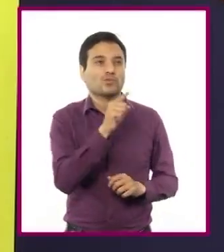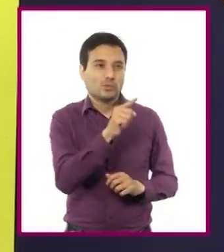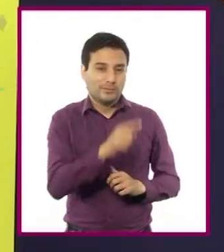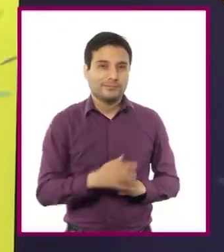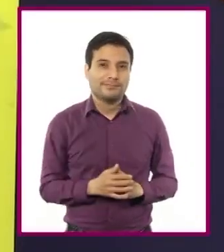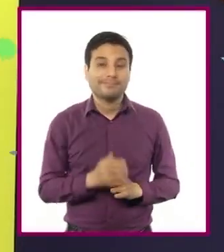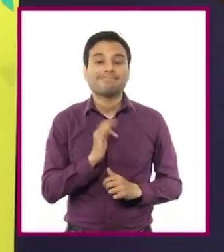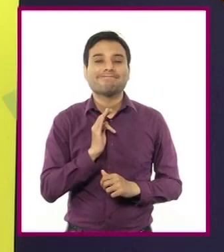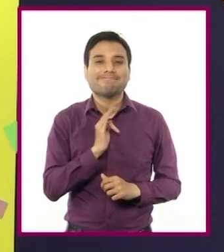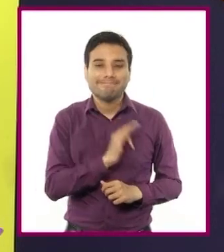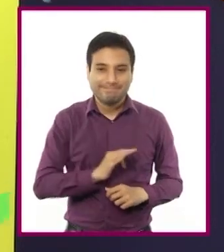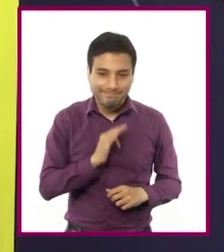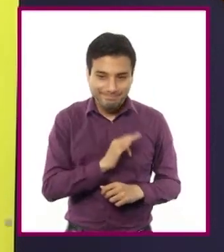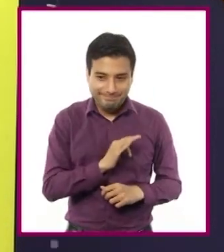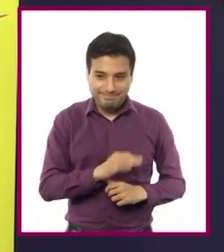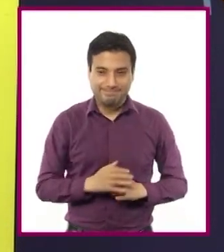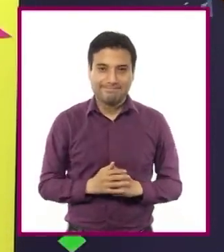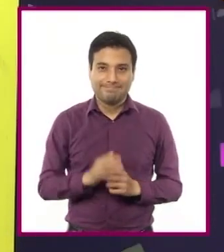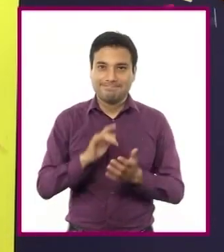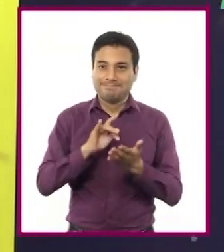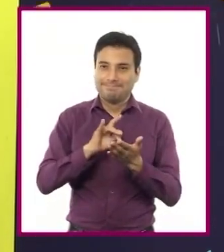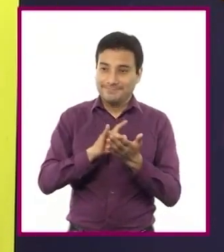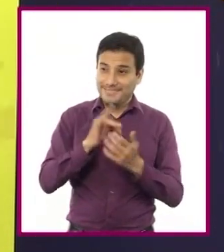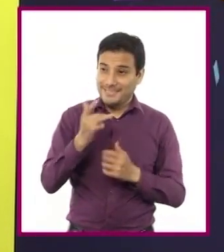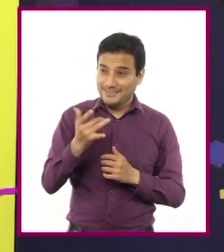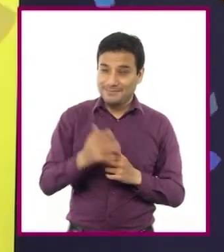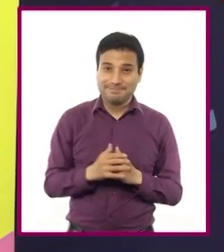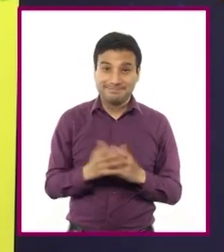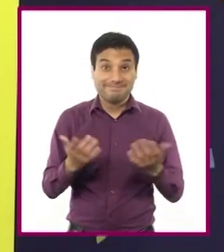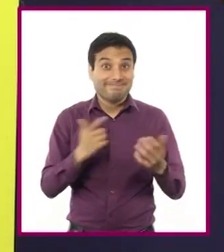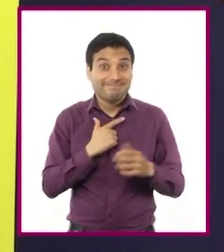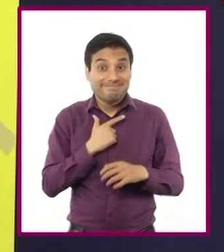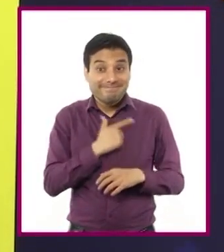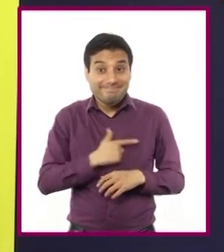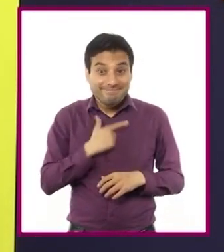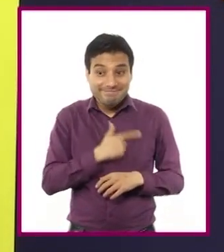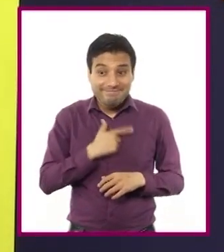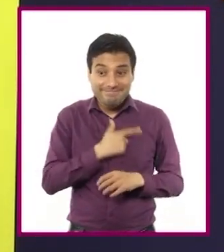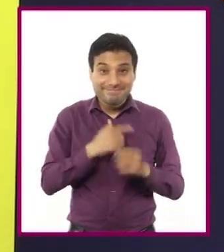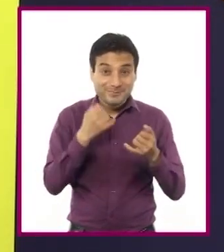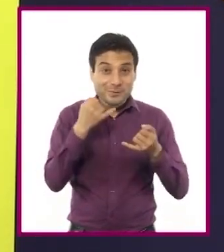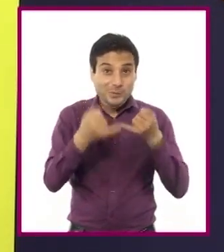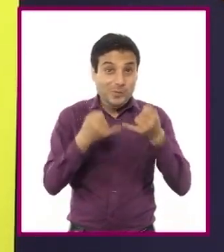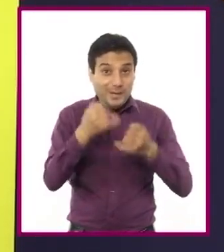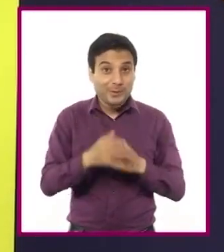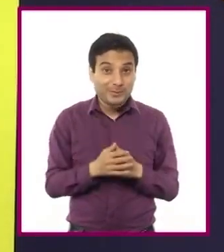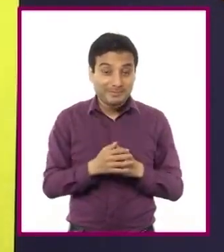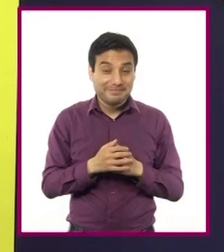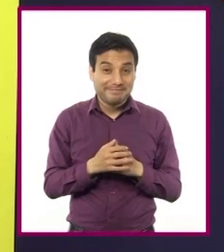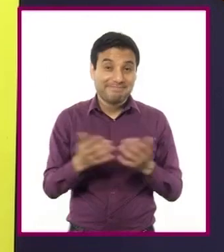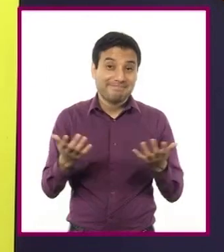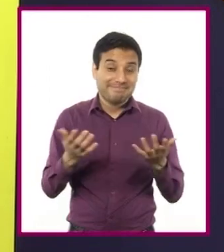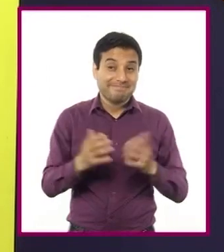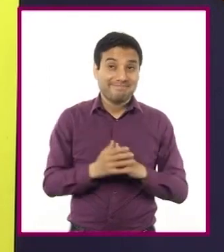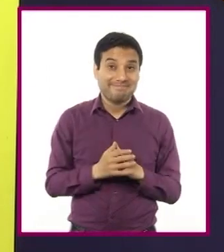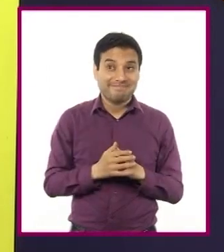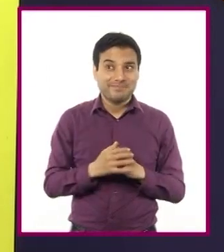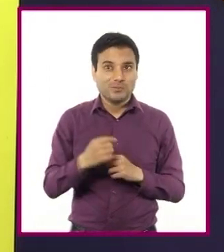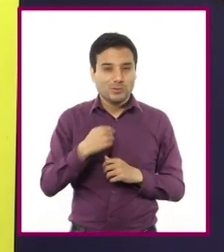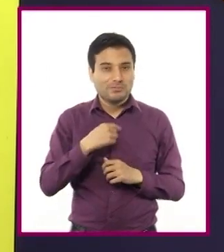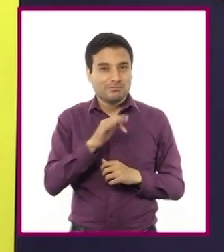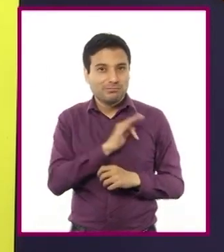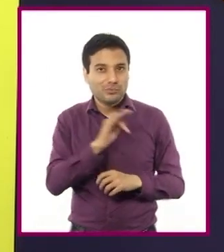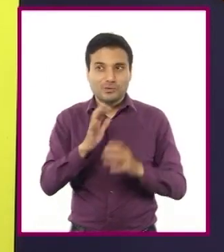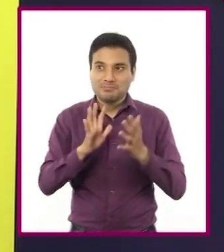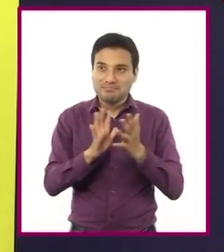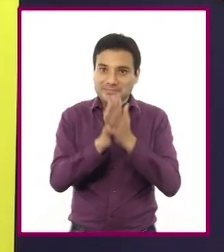Muchas felicidades. Gracias, maestra. Me gustó inaugurar con usted el juego. Además, tuve más oportunidad de participar